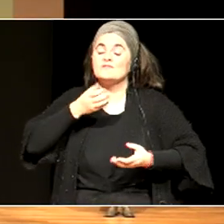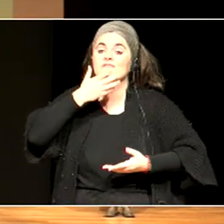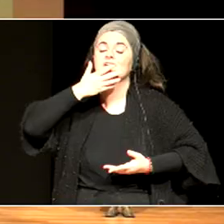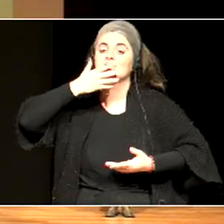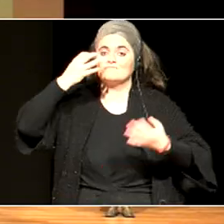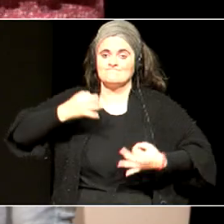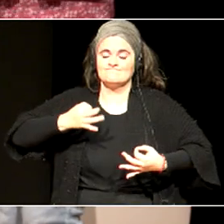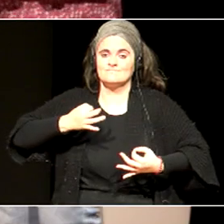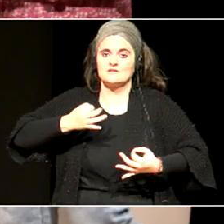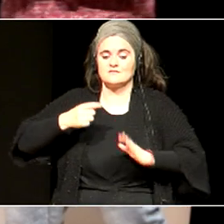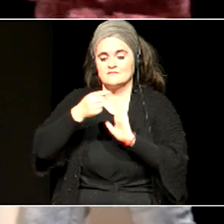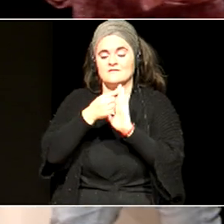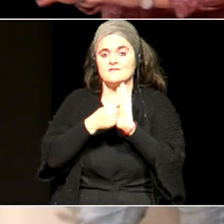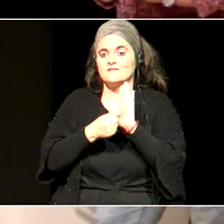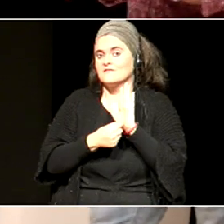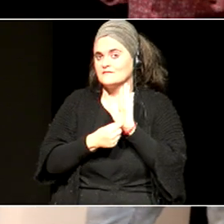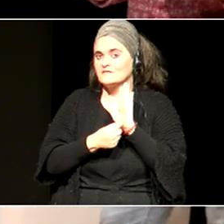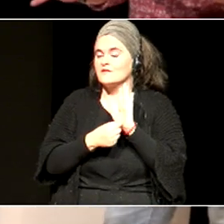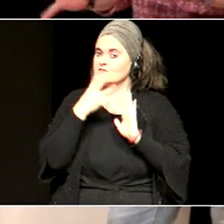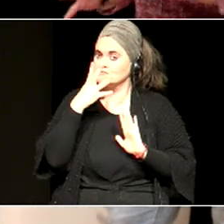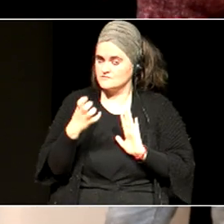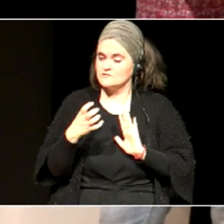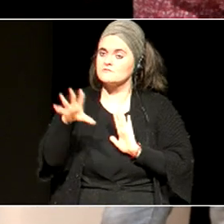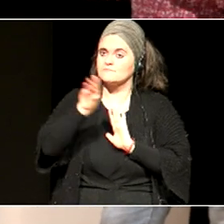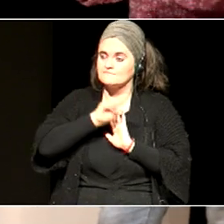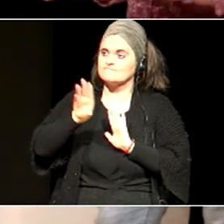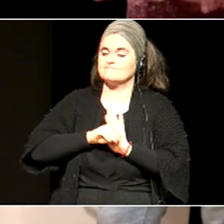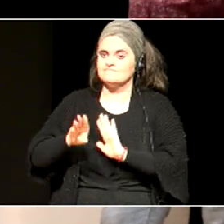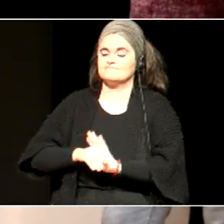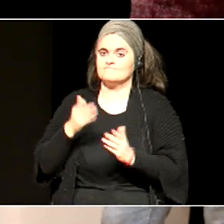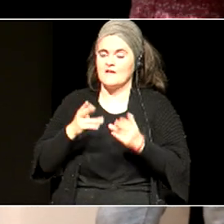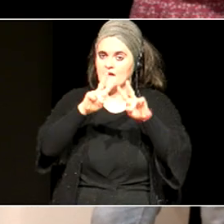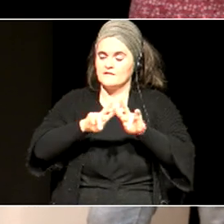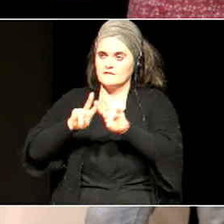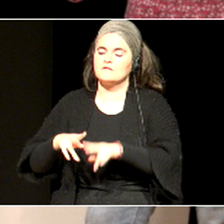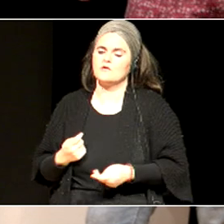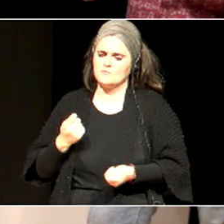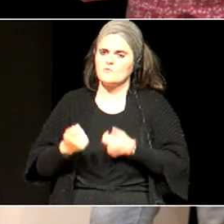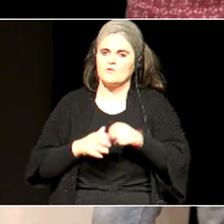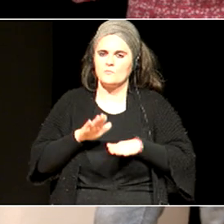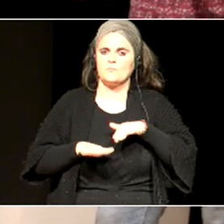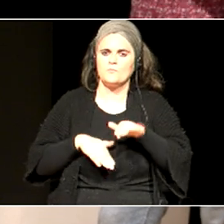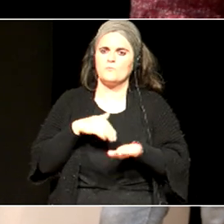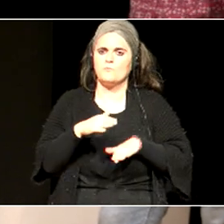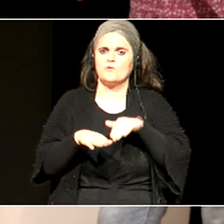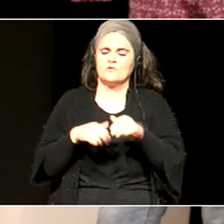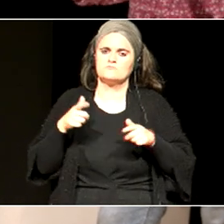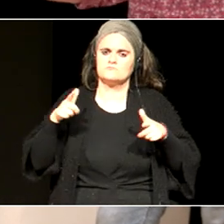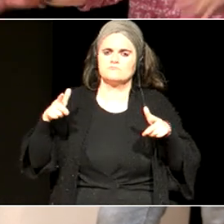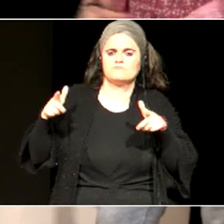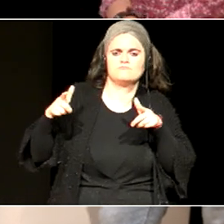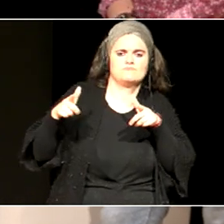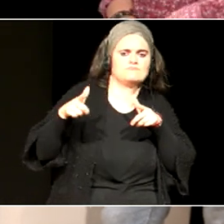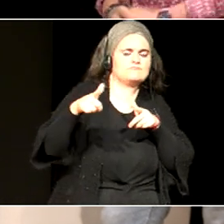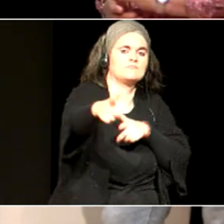verdad en indicadores serios es un trabajo por delante todavía bueno piano piano se llega a lontano lontano así que vamos